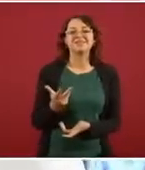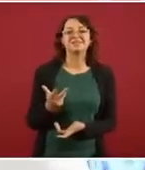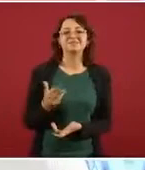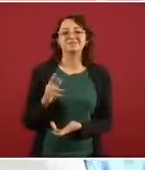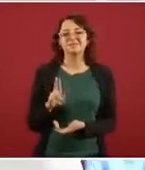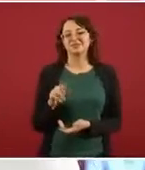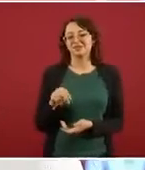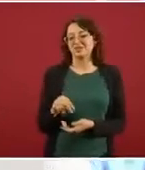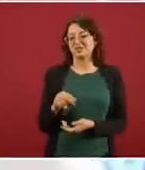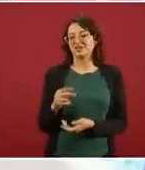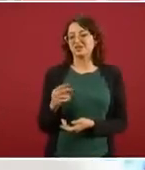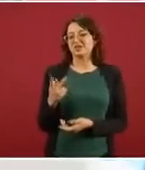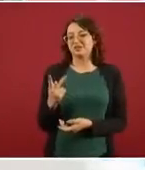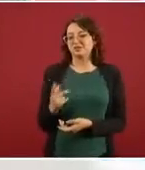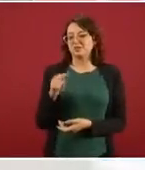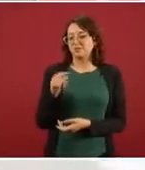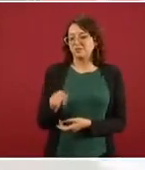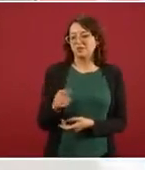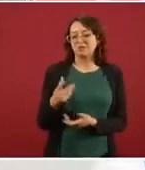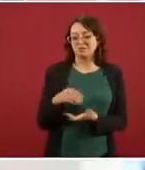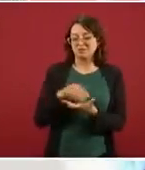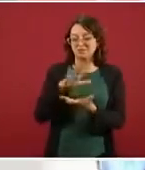para abatir esta circunstancia?